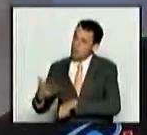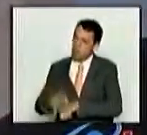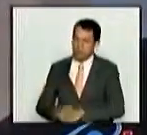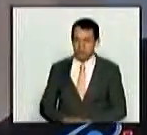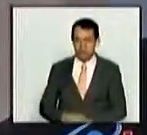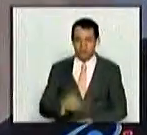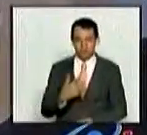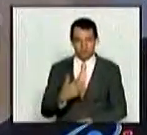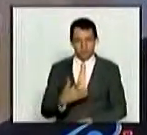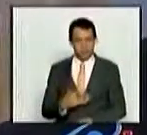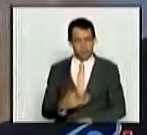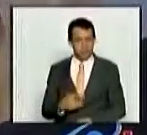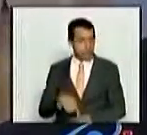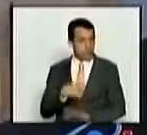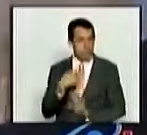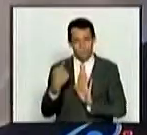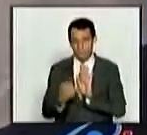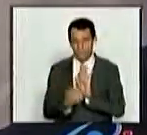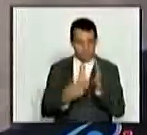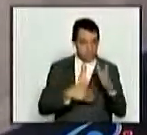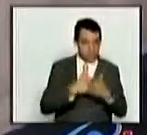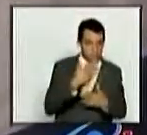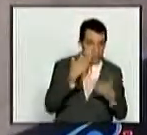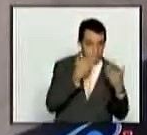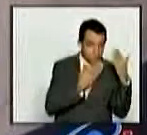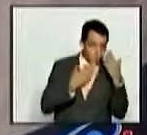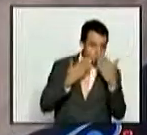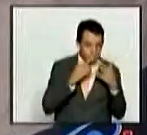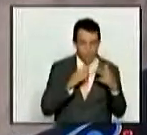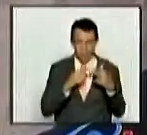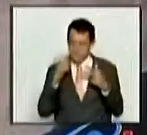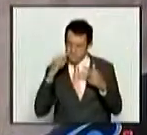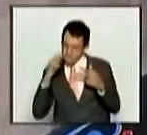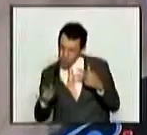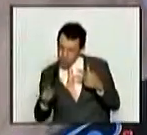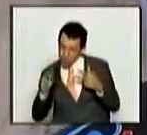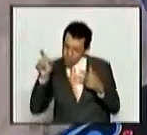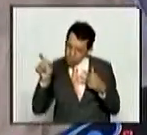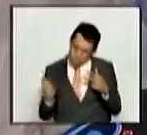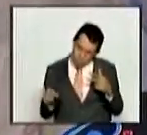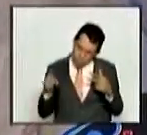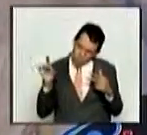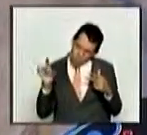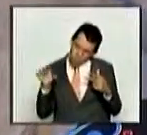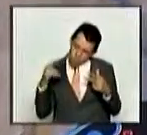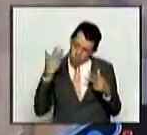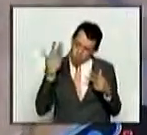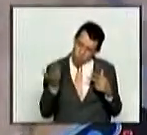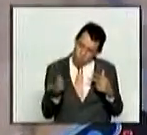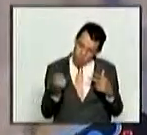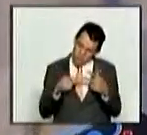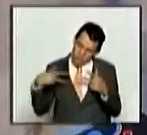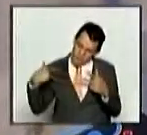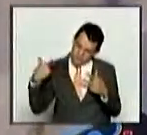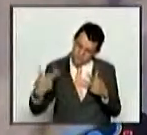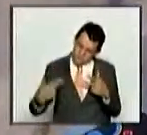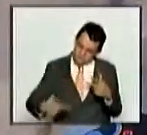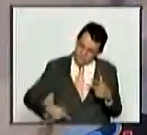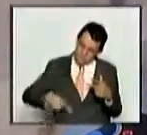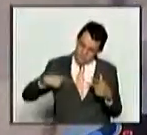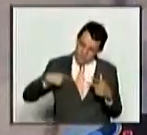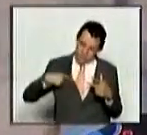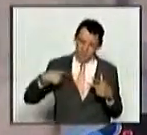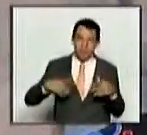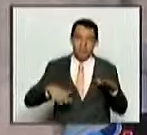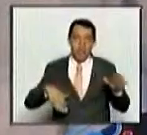Un procedimiento completo es de la etapa de valoración, de mirar por qué está iniciando el dolor, cuál es el historial de ese dolor. Muchas veces son